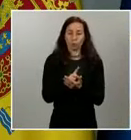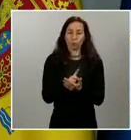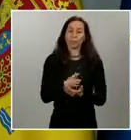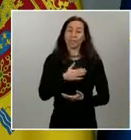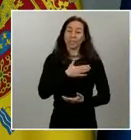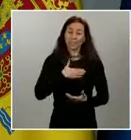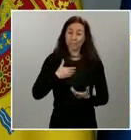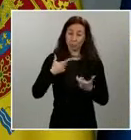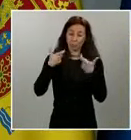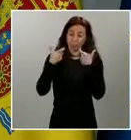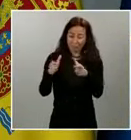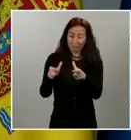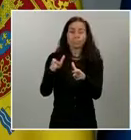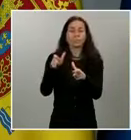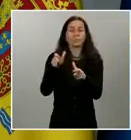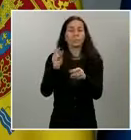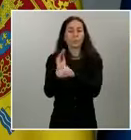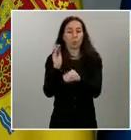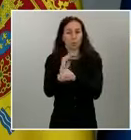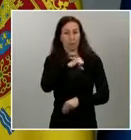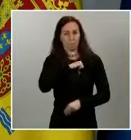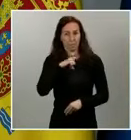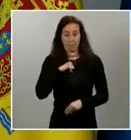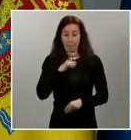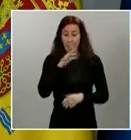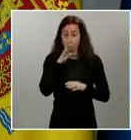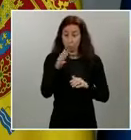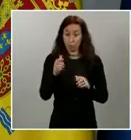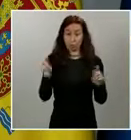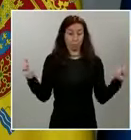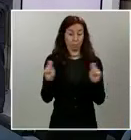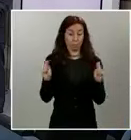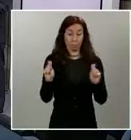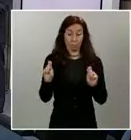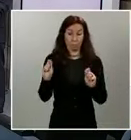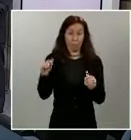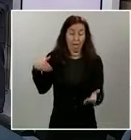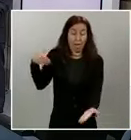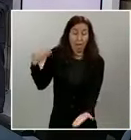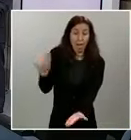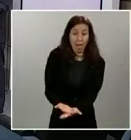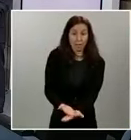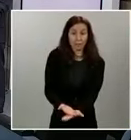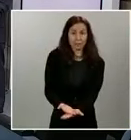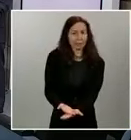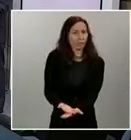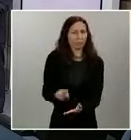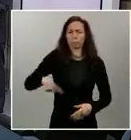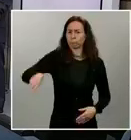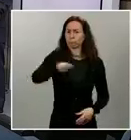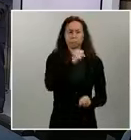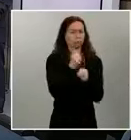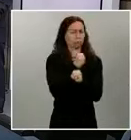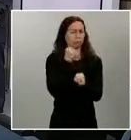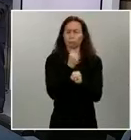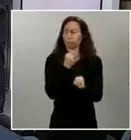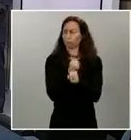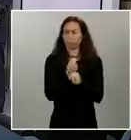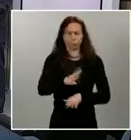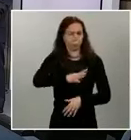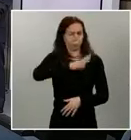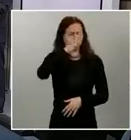privada, porque desde el comienzo de esta crisis sanitaria en la que nos encontramos están desarrollando una excepcional labor y,